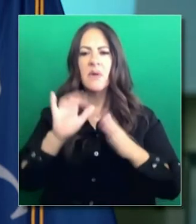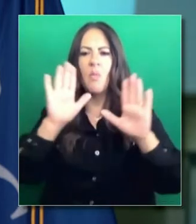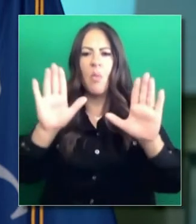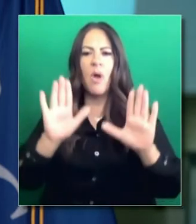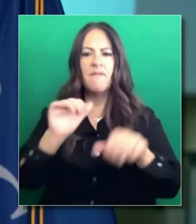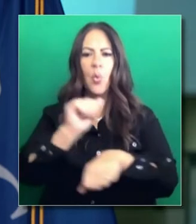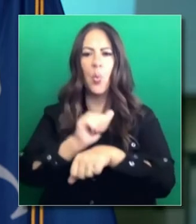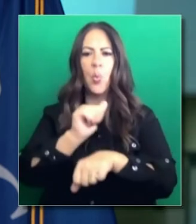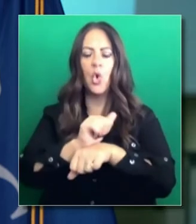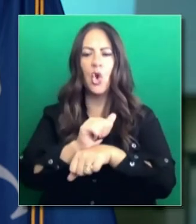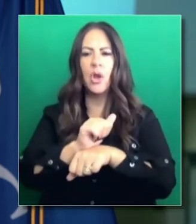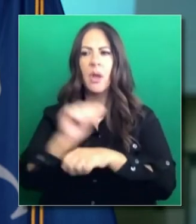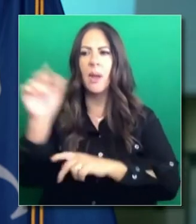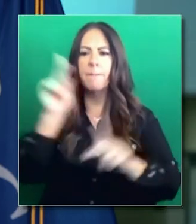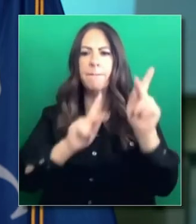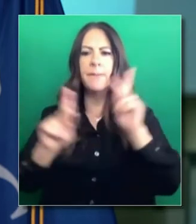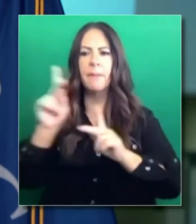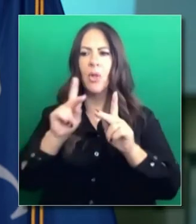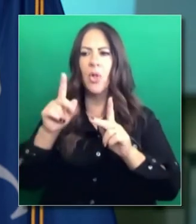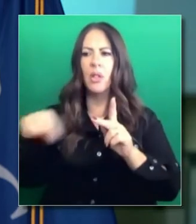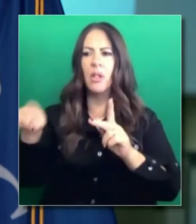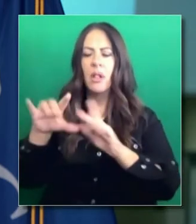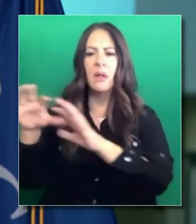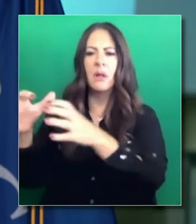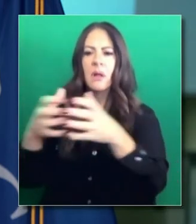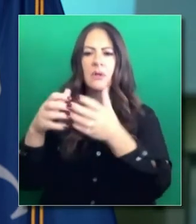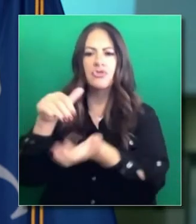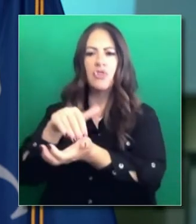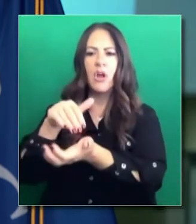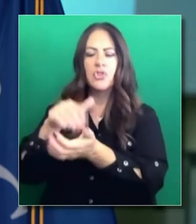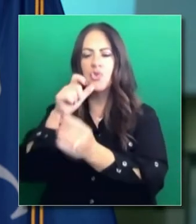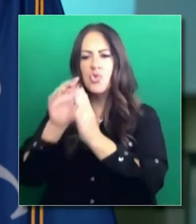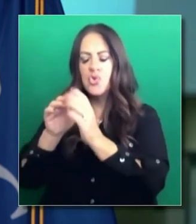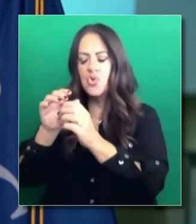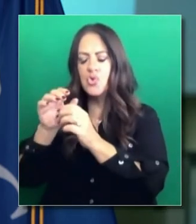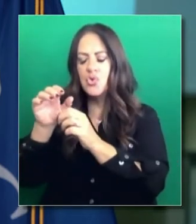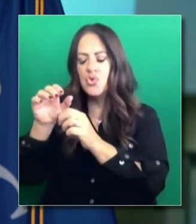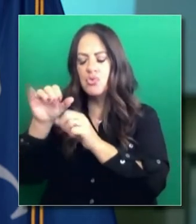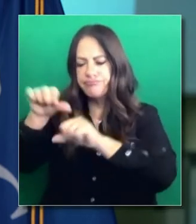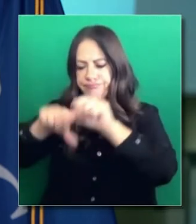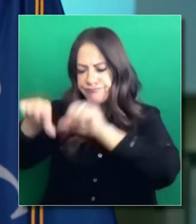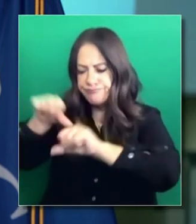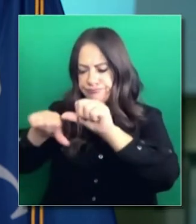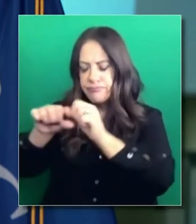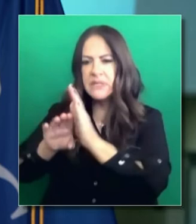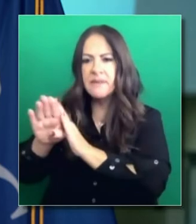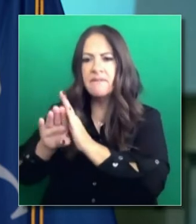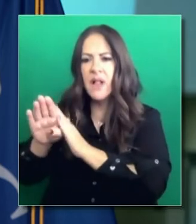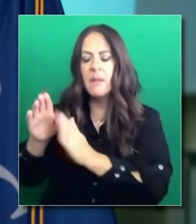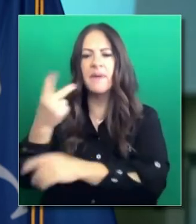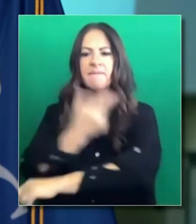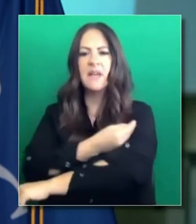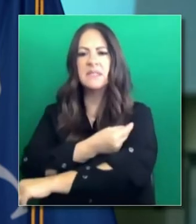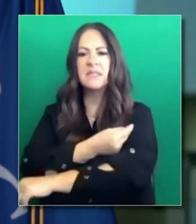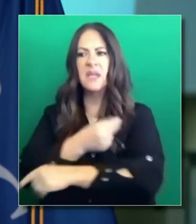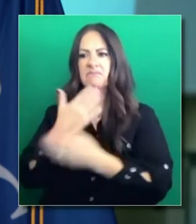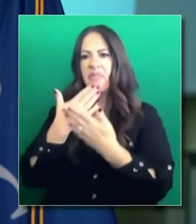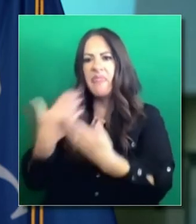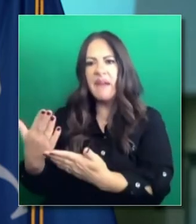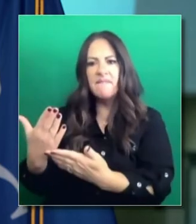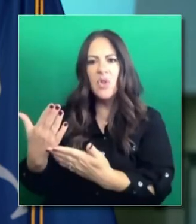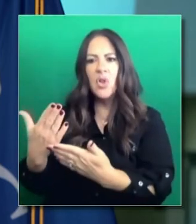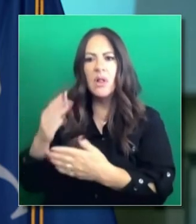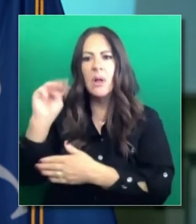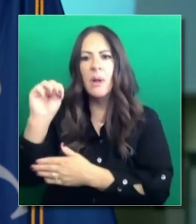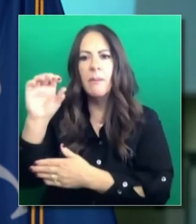trabajo increíble, a través del trabajo de Warp Speed, pudimos desarrollar vacunas seguras, eficaces, como parecen ser las